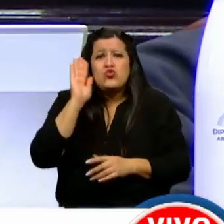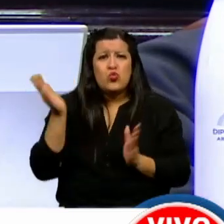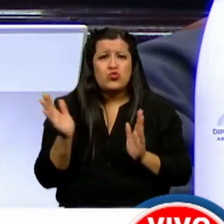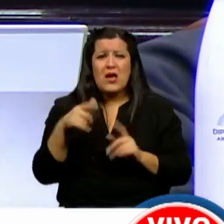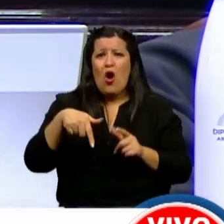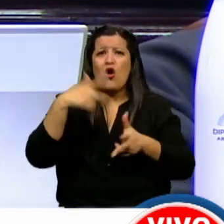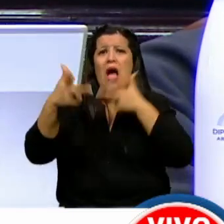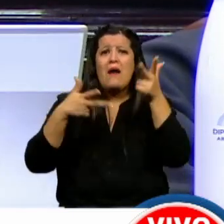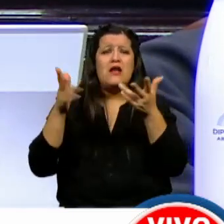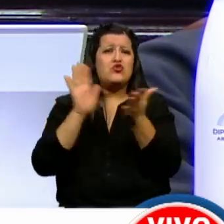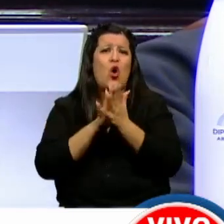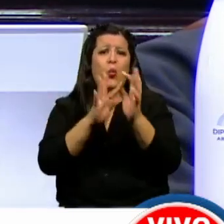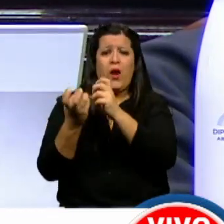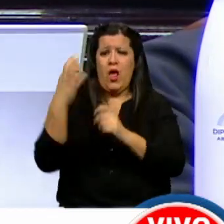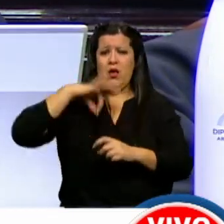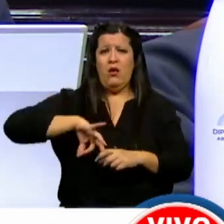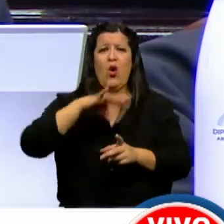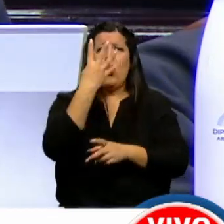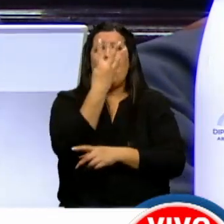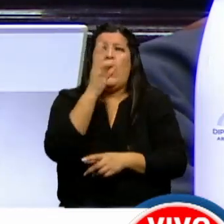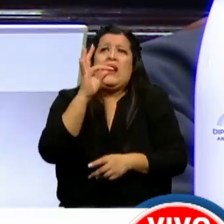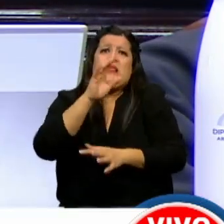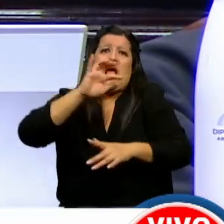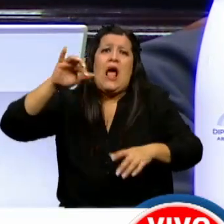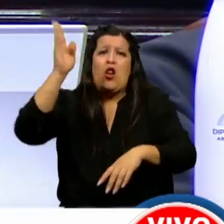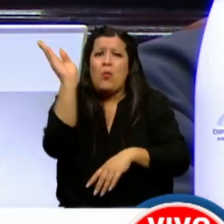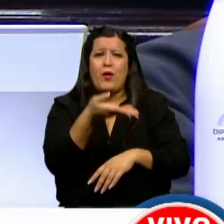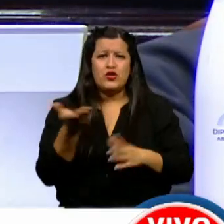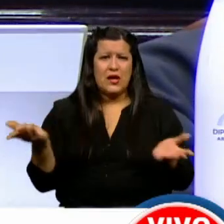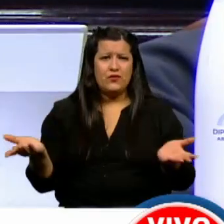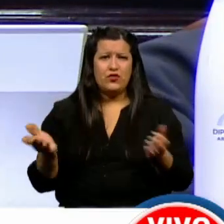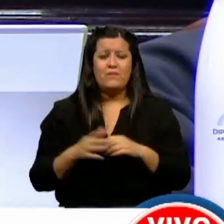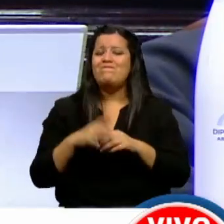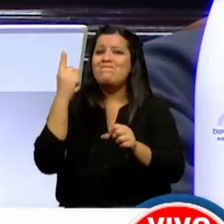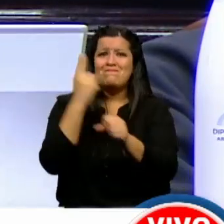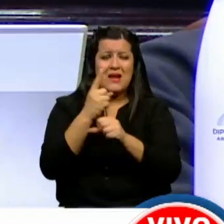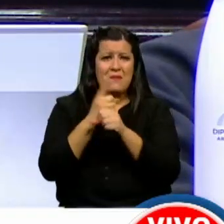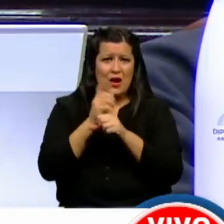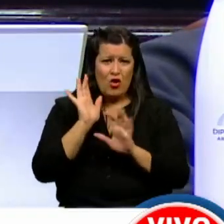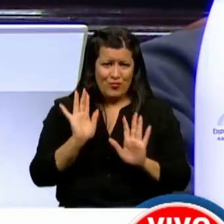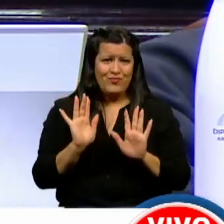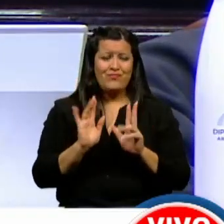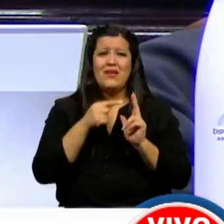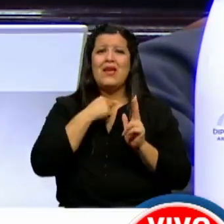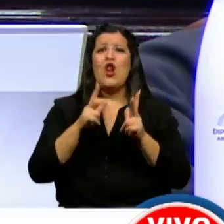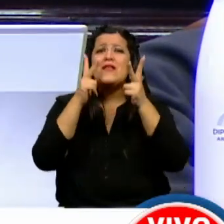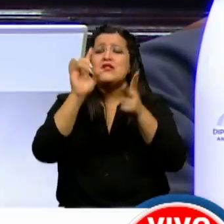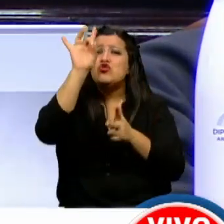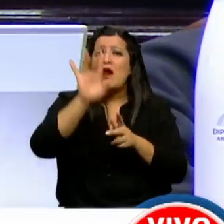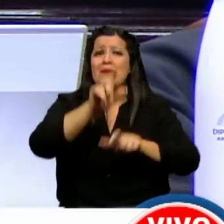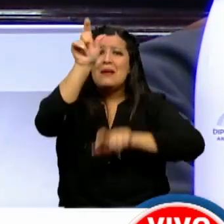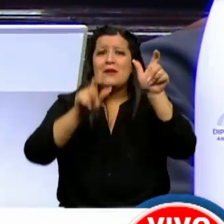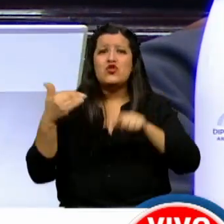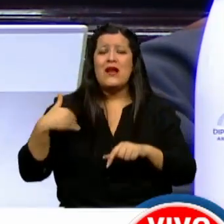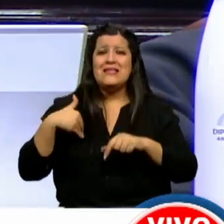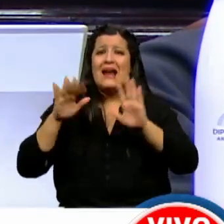hablar de paritarias del 40 y pico por ciento, del 40%. Primero, que son solo los argentinos que